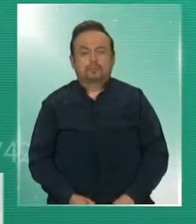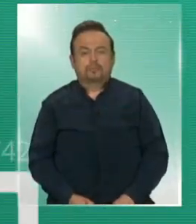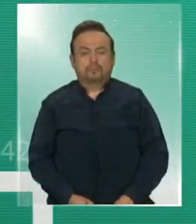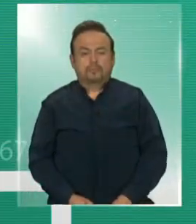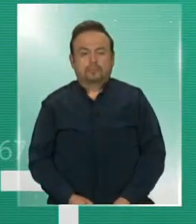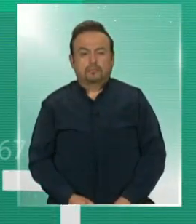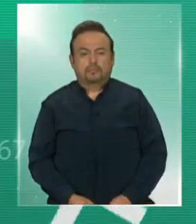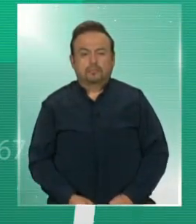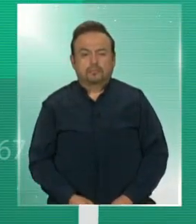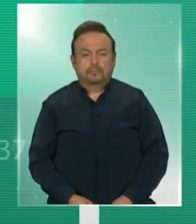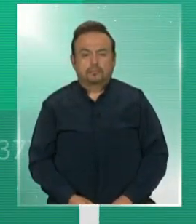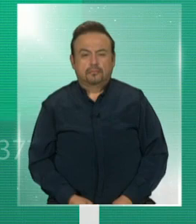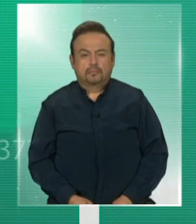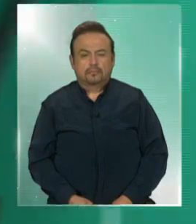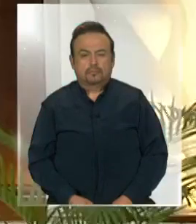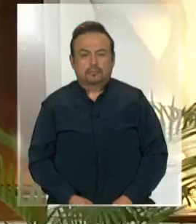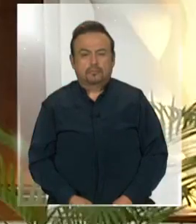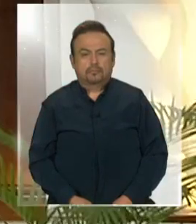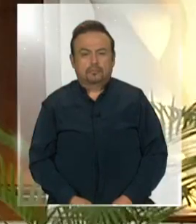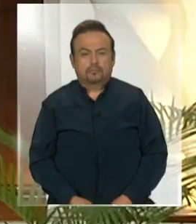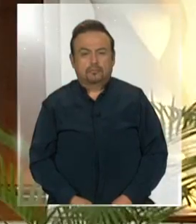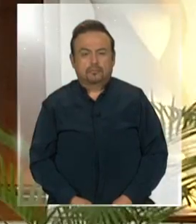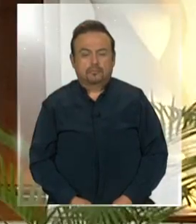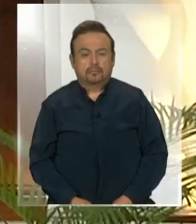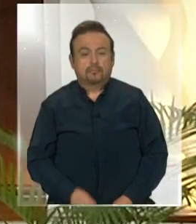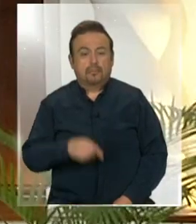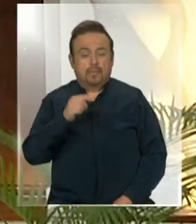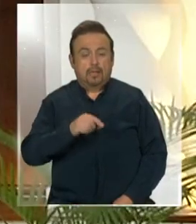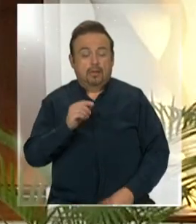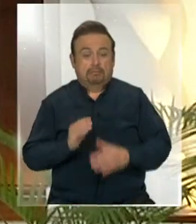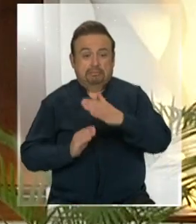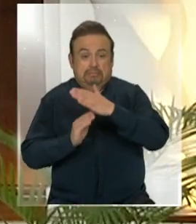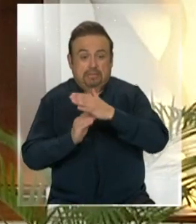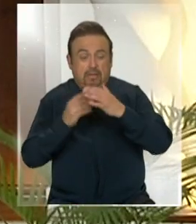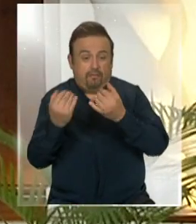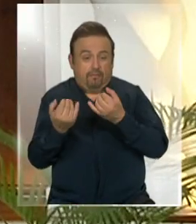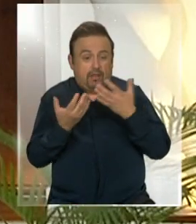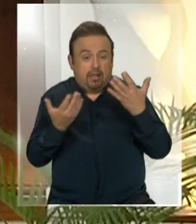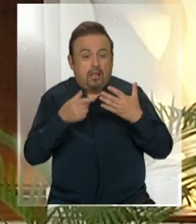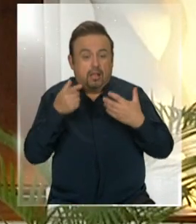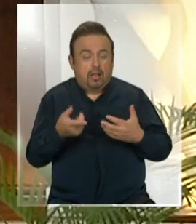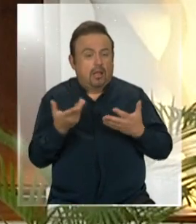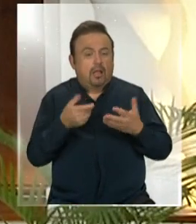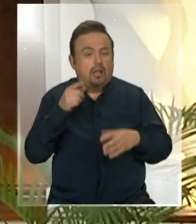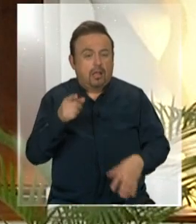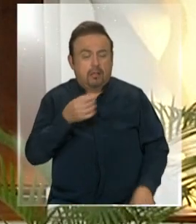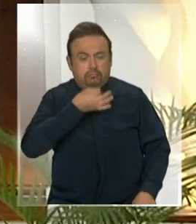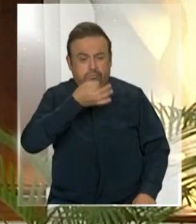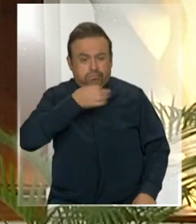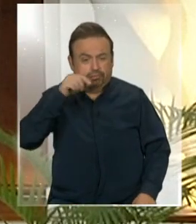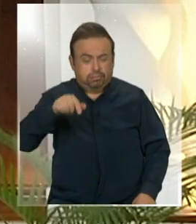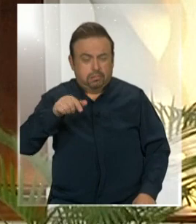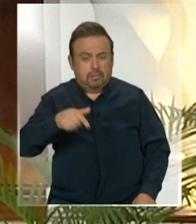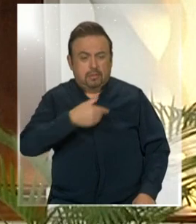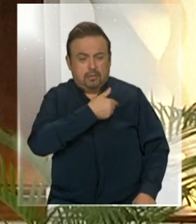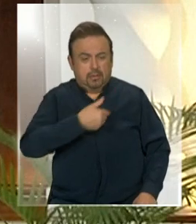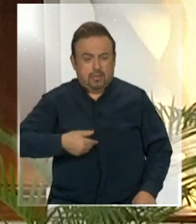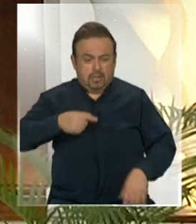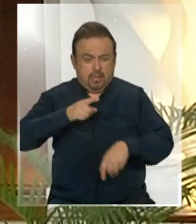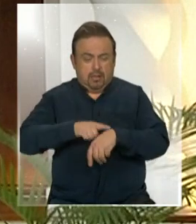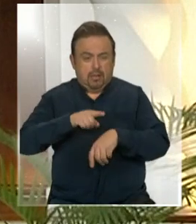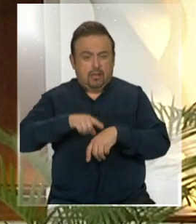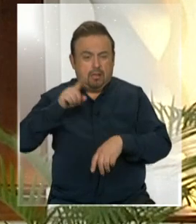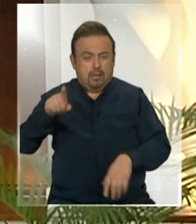Último minuto. Desde antes de que sucediera la vacancia. Bien, interrumpimos la información porque vamos a dar paso a las declaraciones de este momento